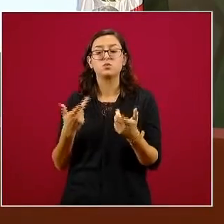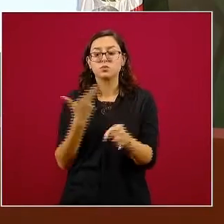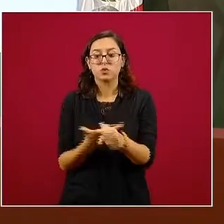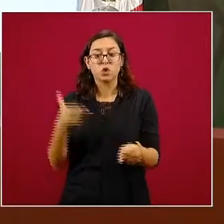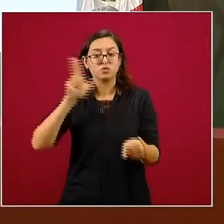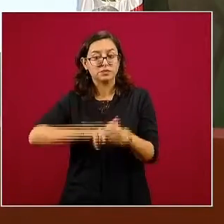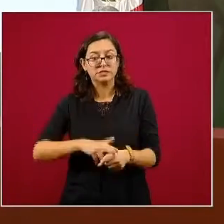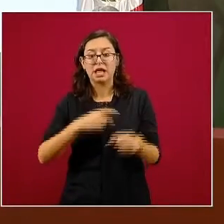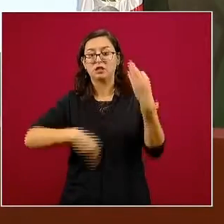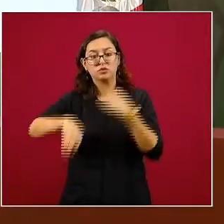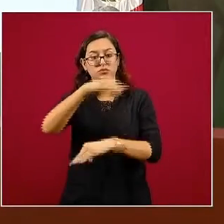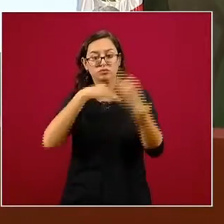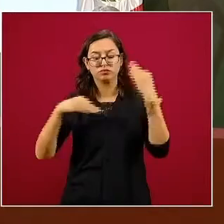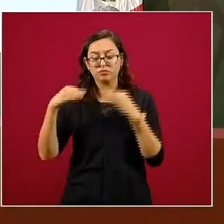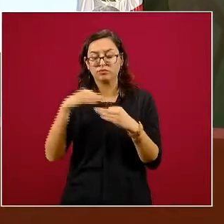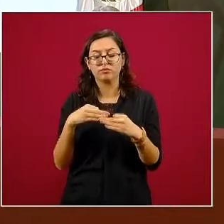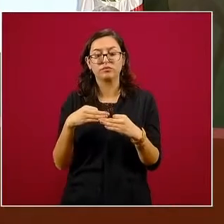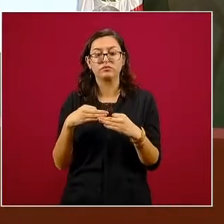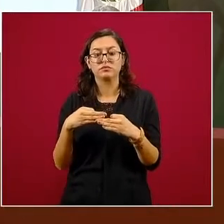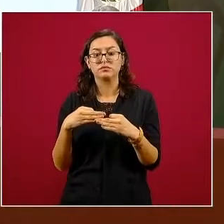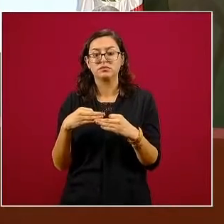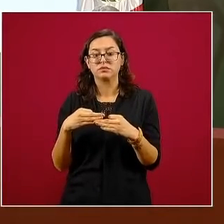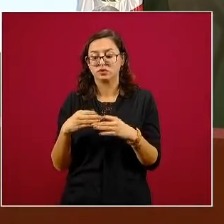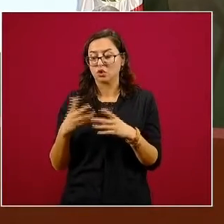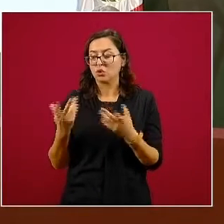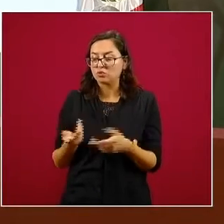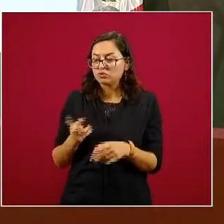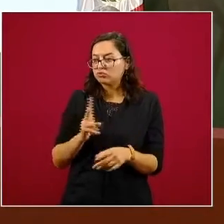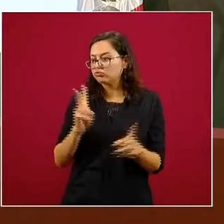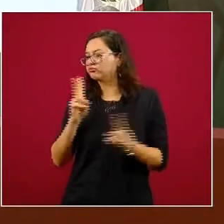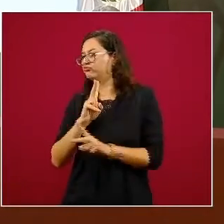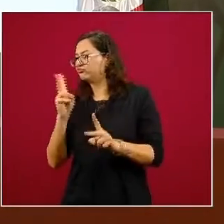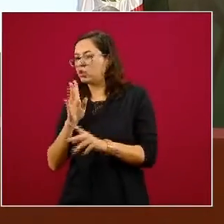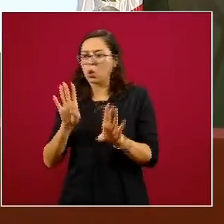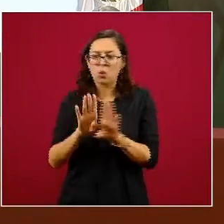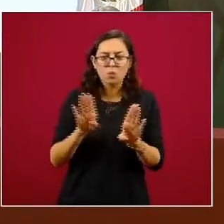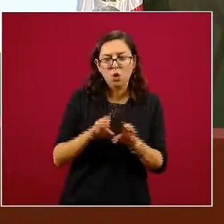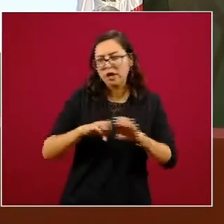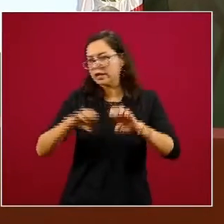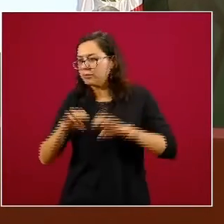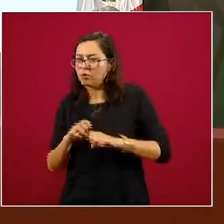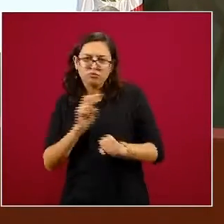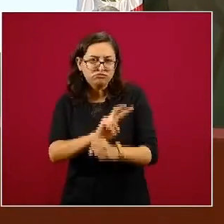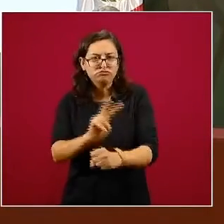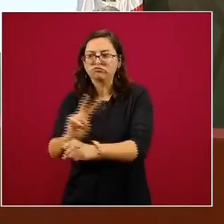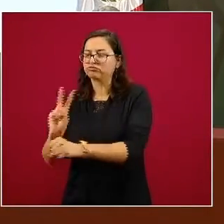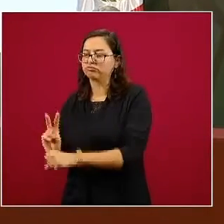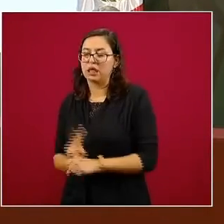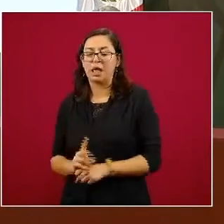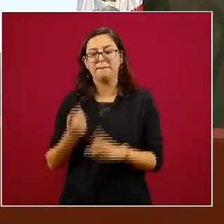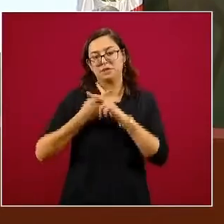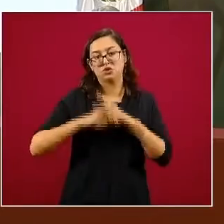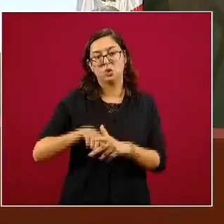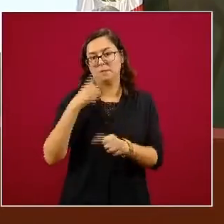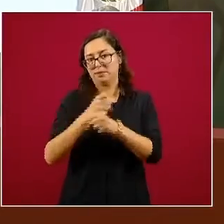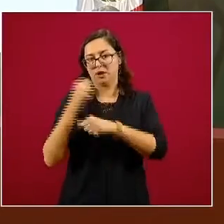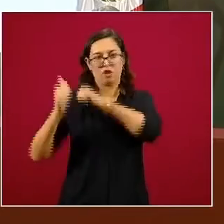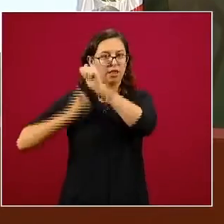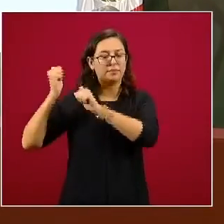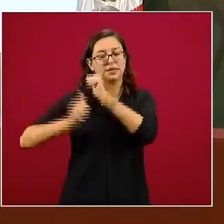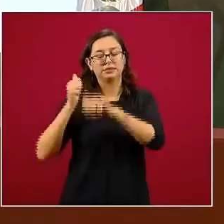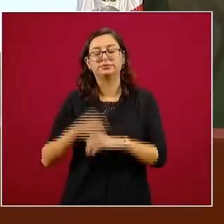hoy la pandemia ha revelado que era el camino que se debía haber seguido hace más de 40 años, después